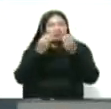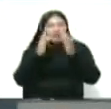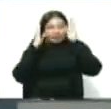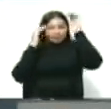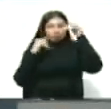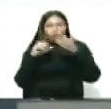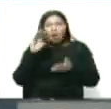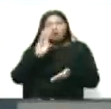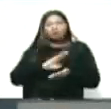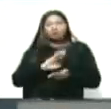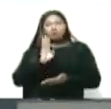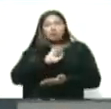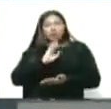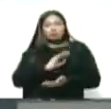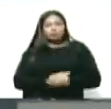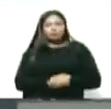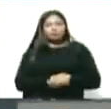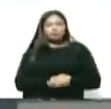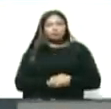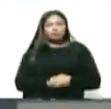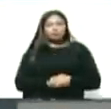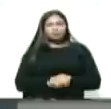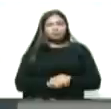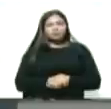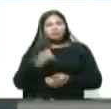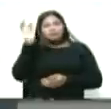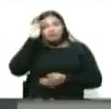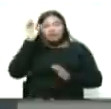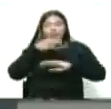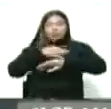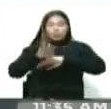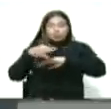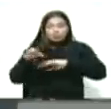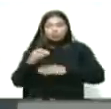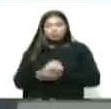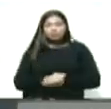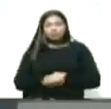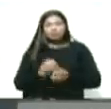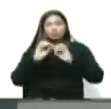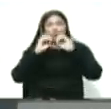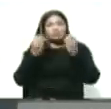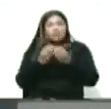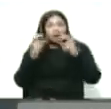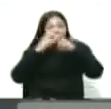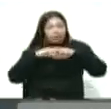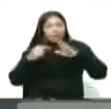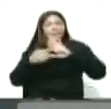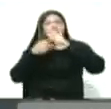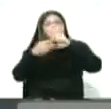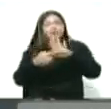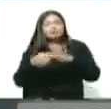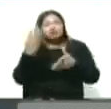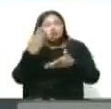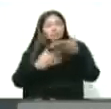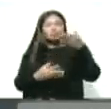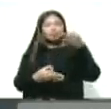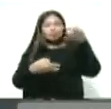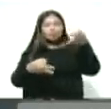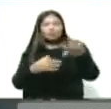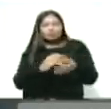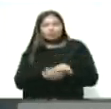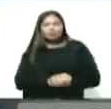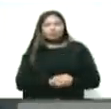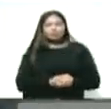al ciudadano, las fiscalías municipales, la oficina de registro de presentación de documentos y